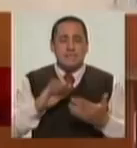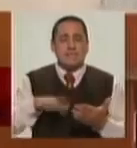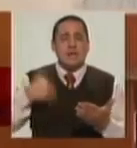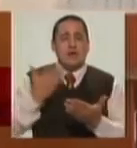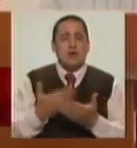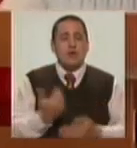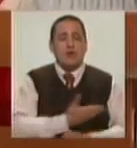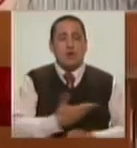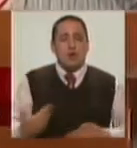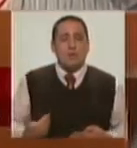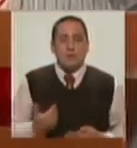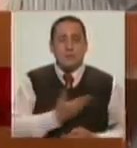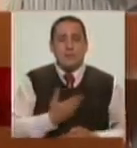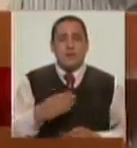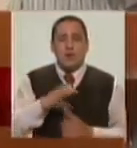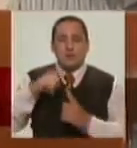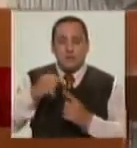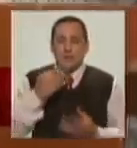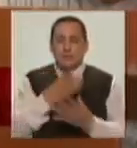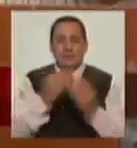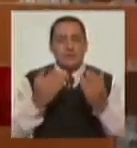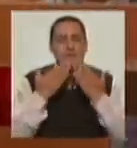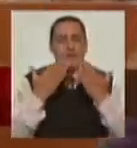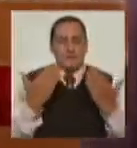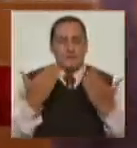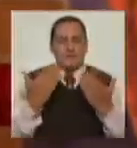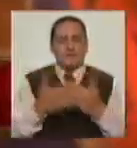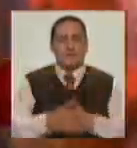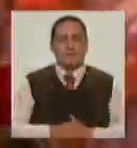el gobierno del presidente Ollanta Humala. Muchas gracias.